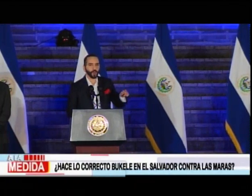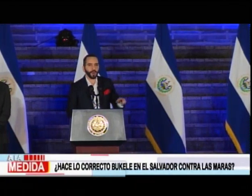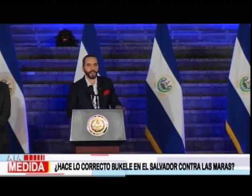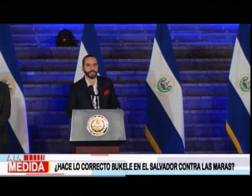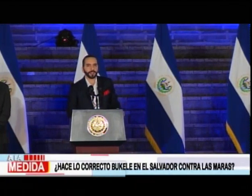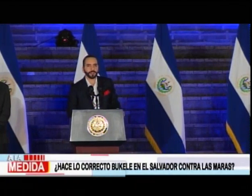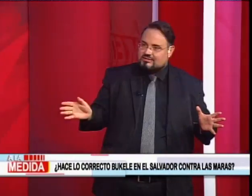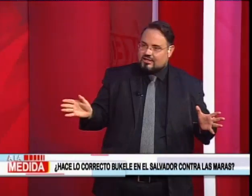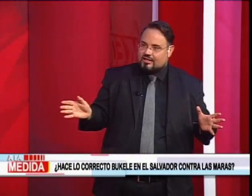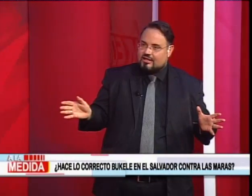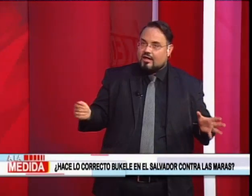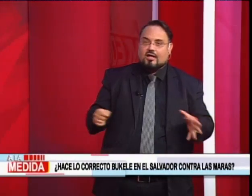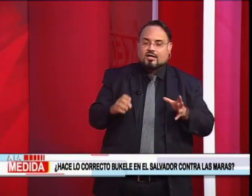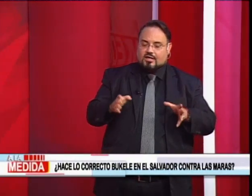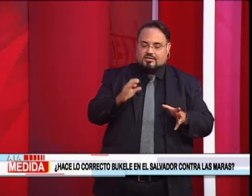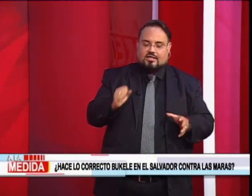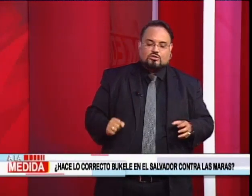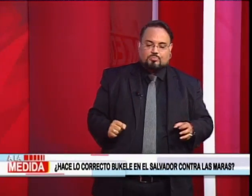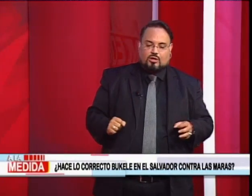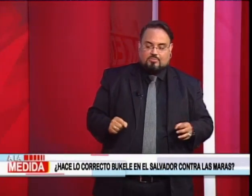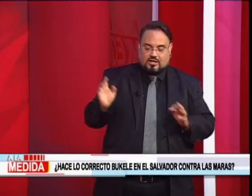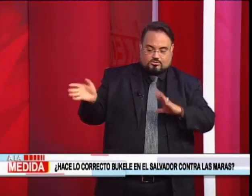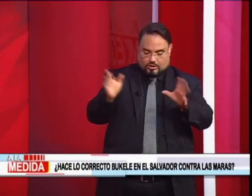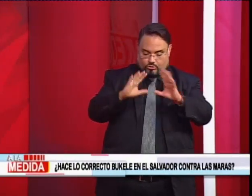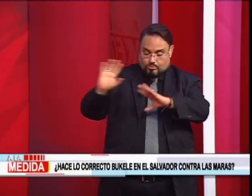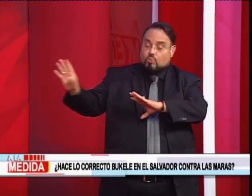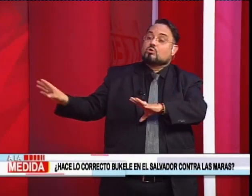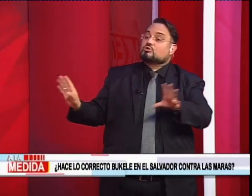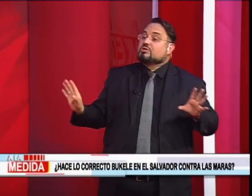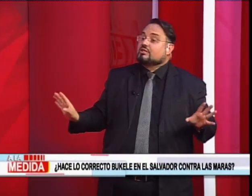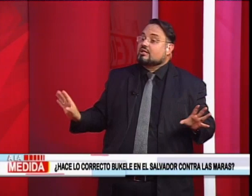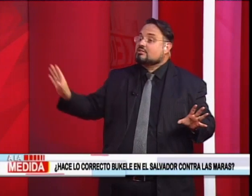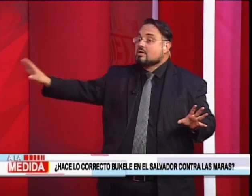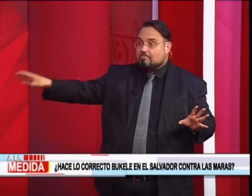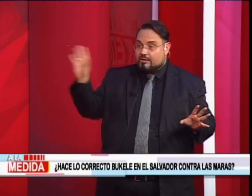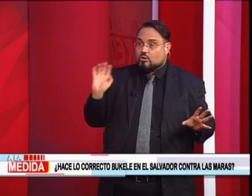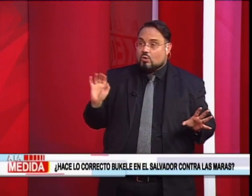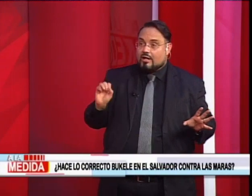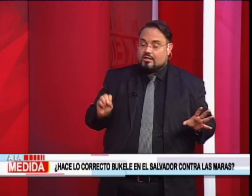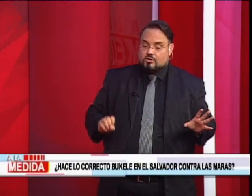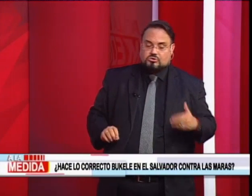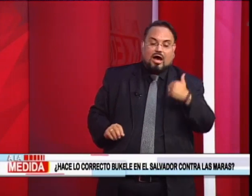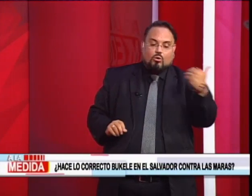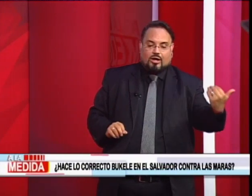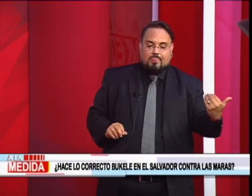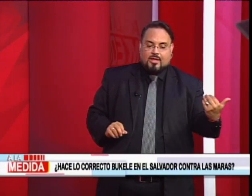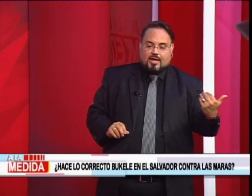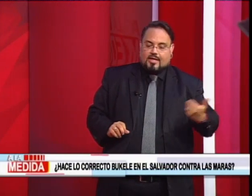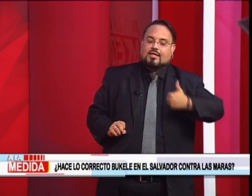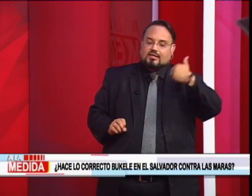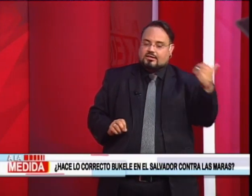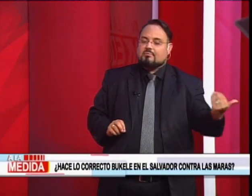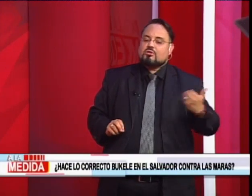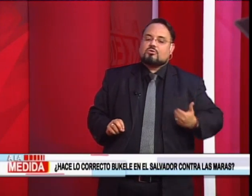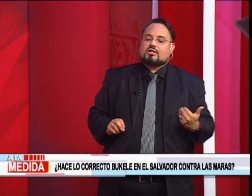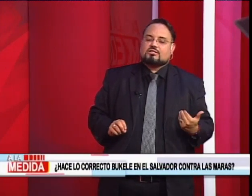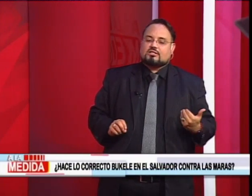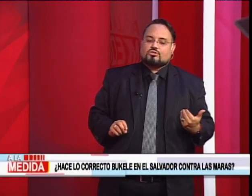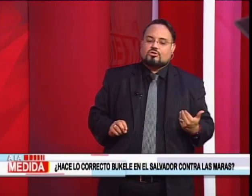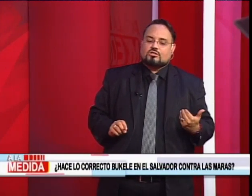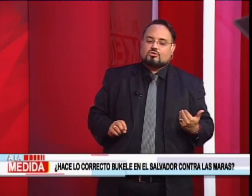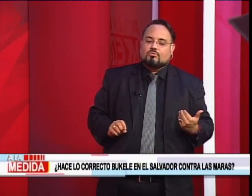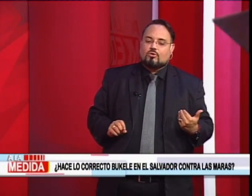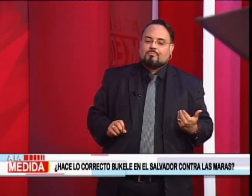problemas como la violencia generada en este caso por la smartware número uno es un interés particular de ellos ahora en el tema de